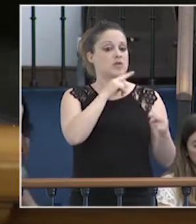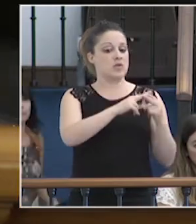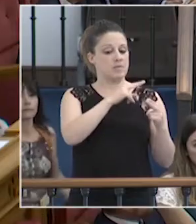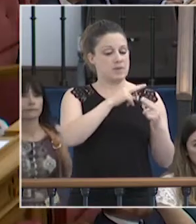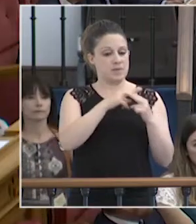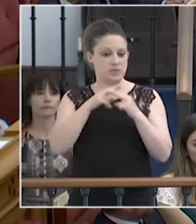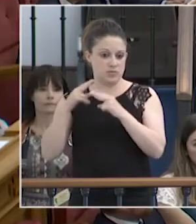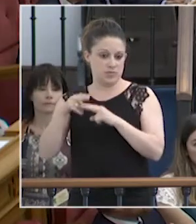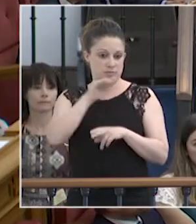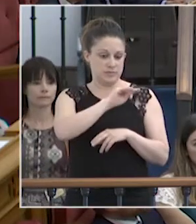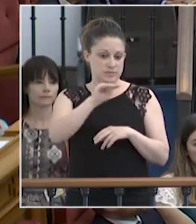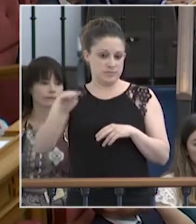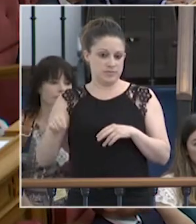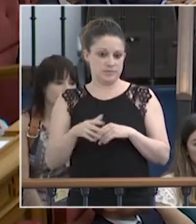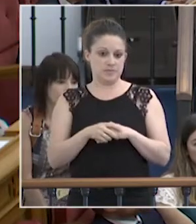alfabético.